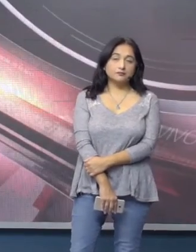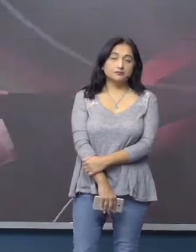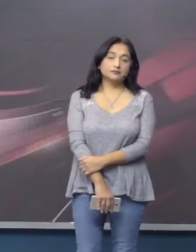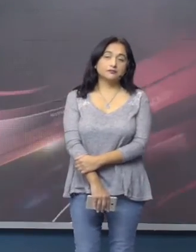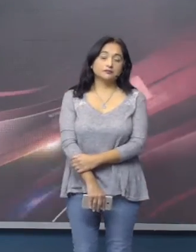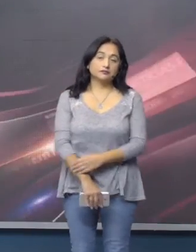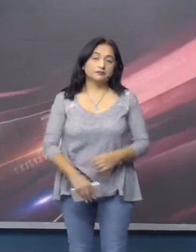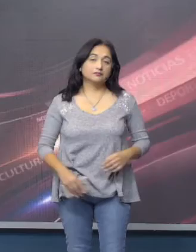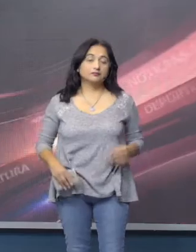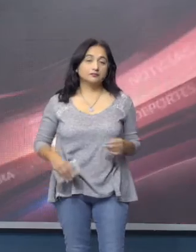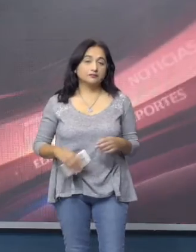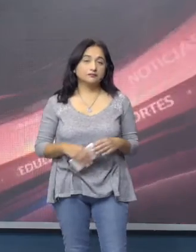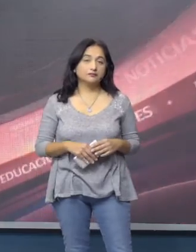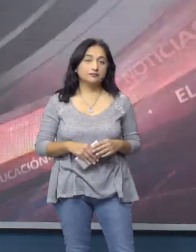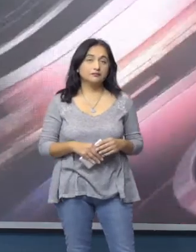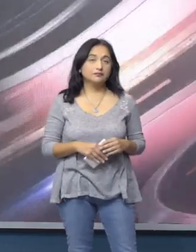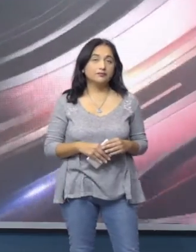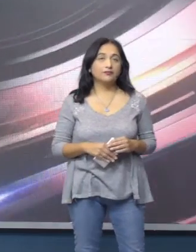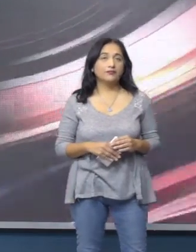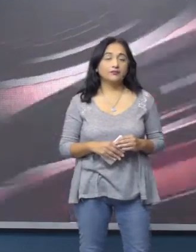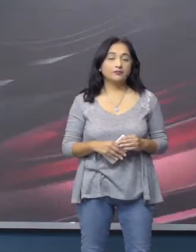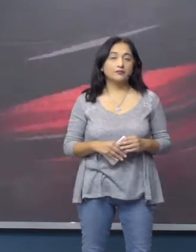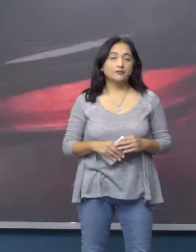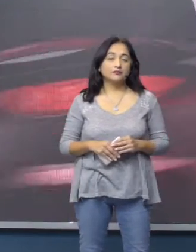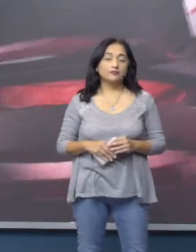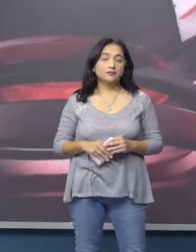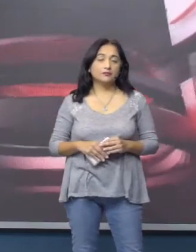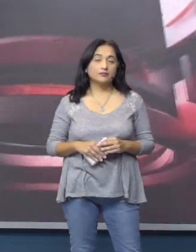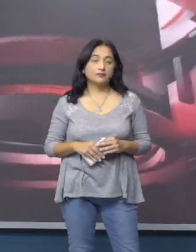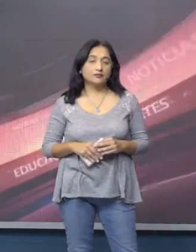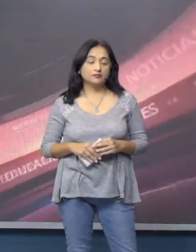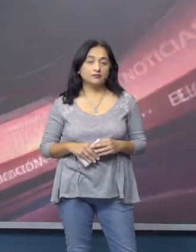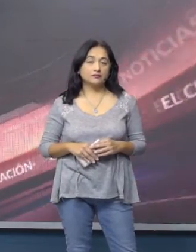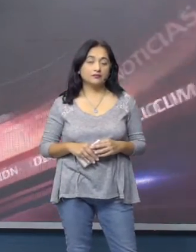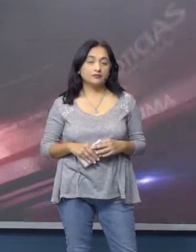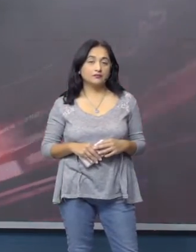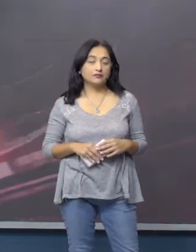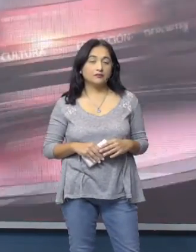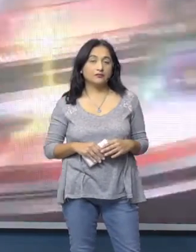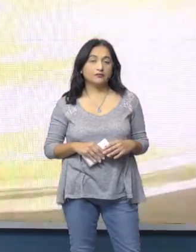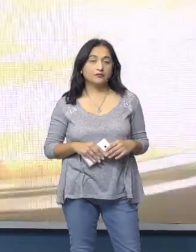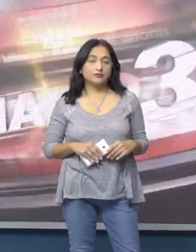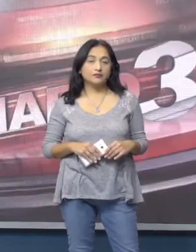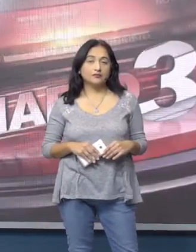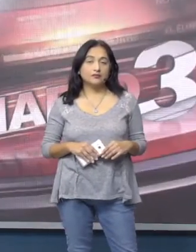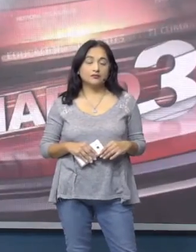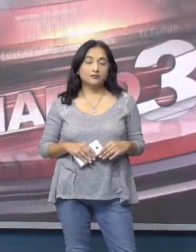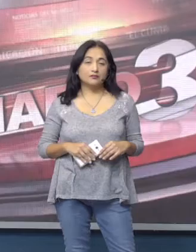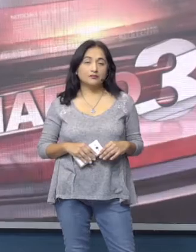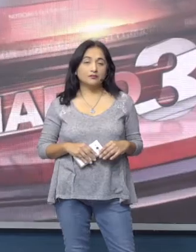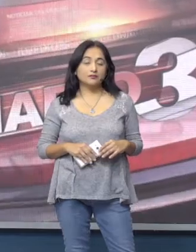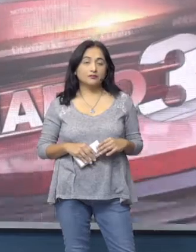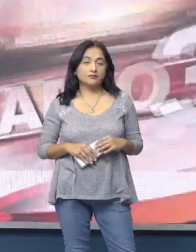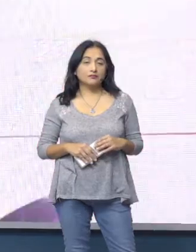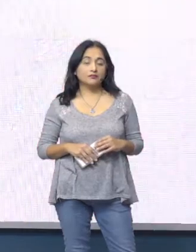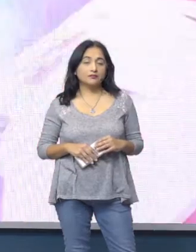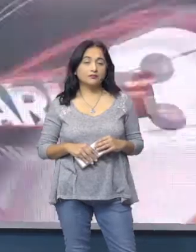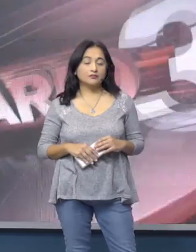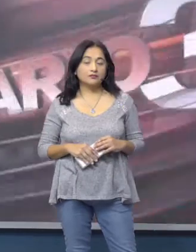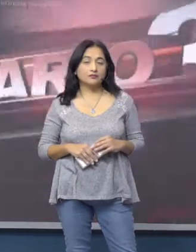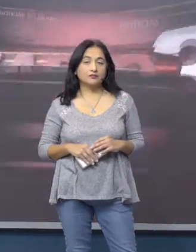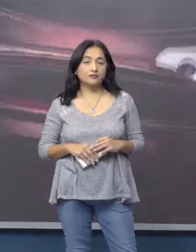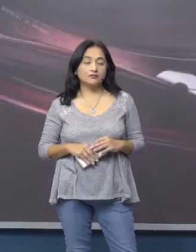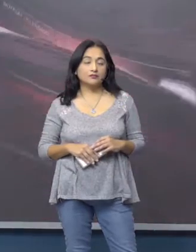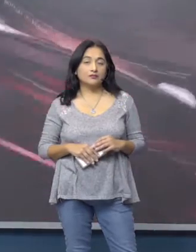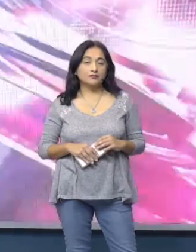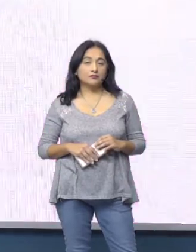protocolo provincial que ya existe. Además, tenemos que fijar una reunión exclusivamente para